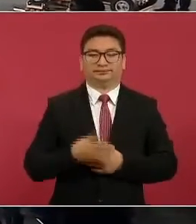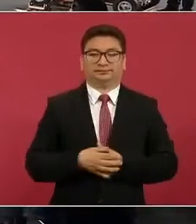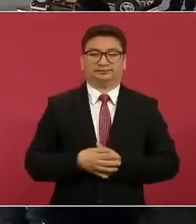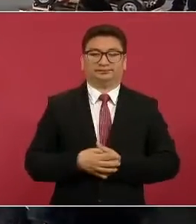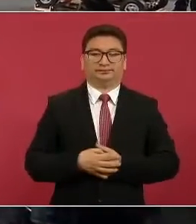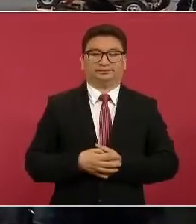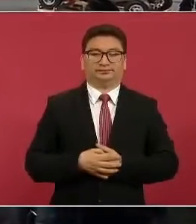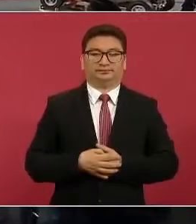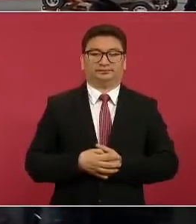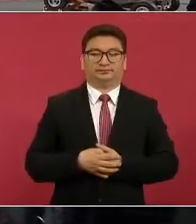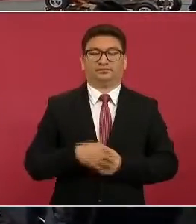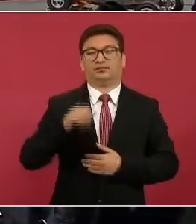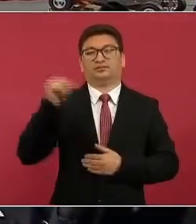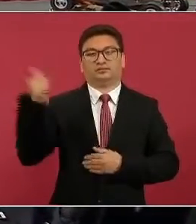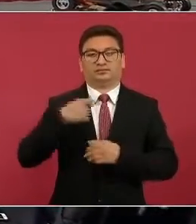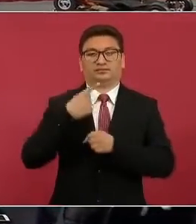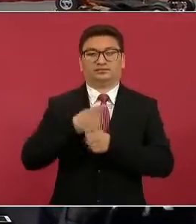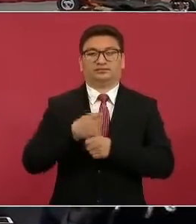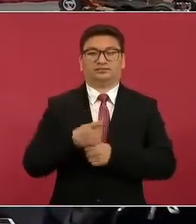si la pones primero.